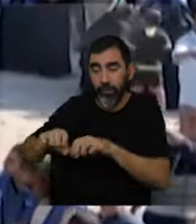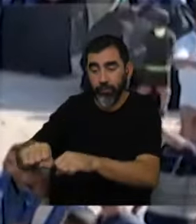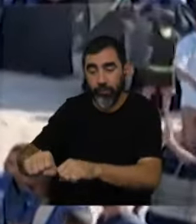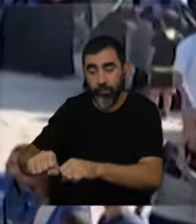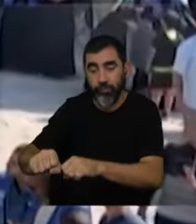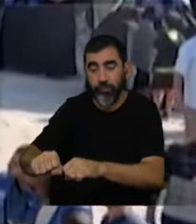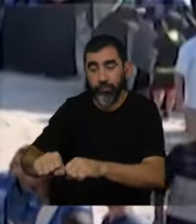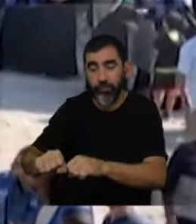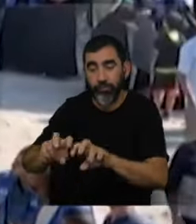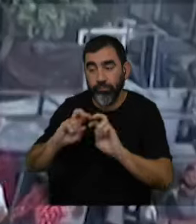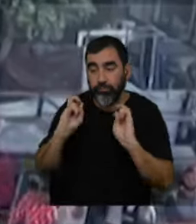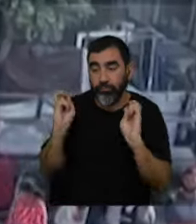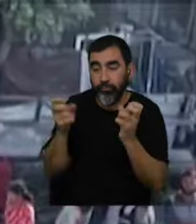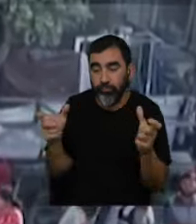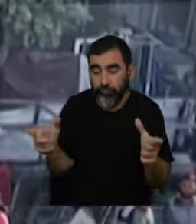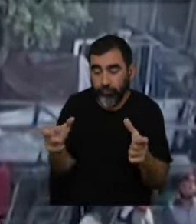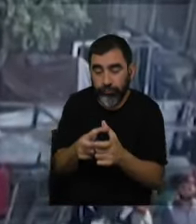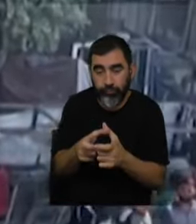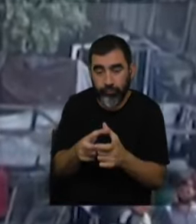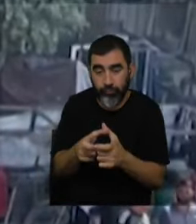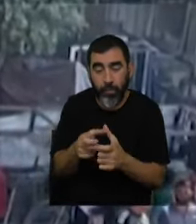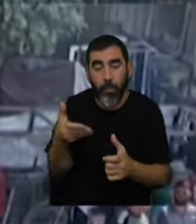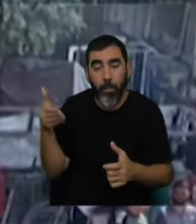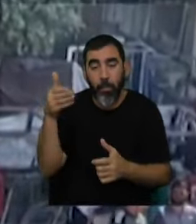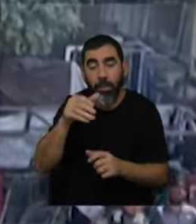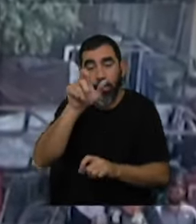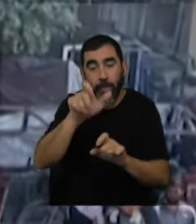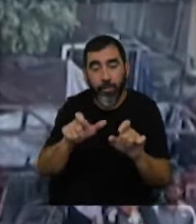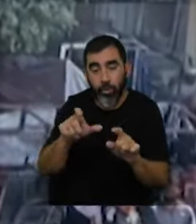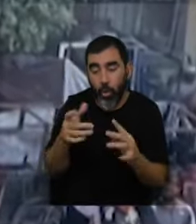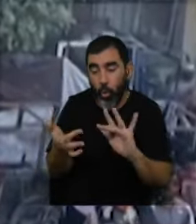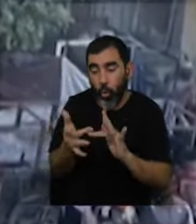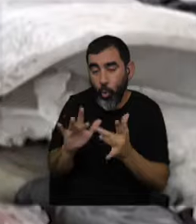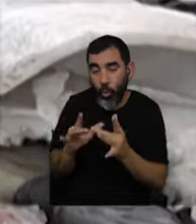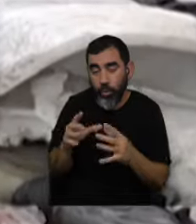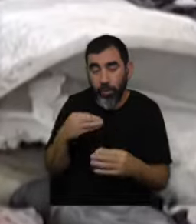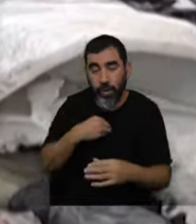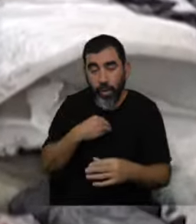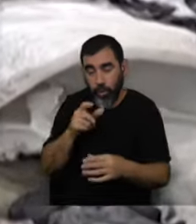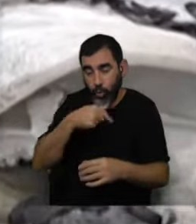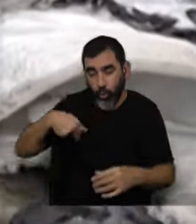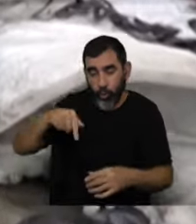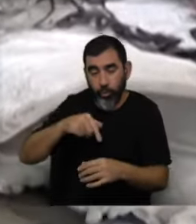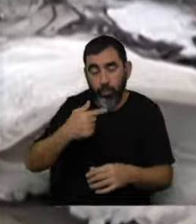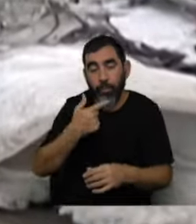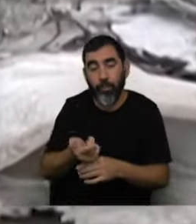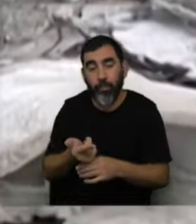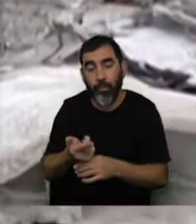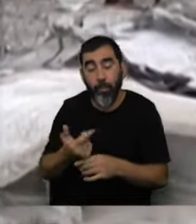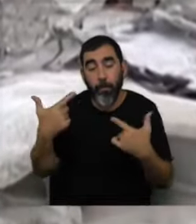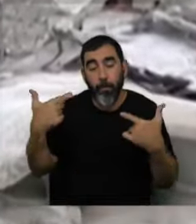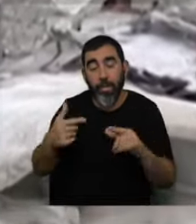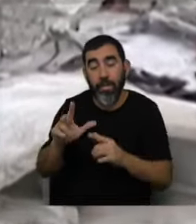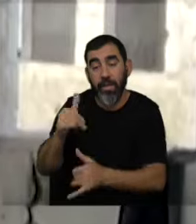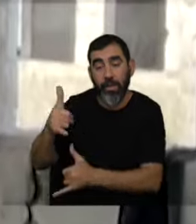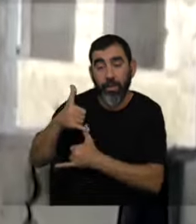tomarán en un foro de consulta más reducido en el que participarán personas del círculo de confianza de netanyahu entre los que se encuentra en su ministro de